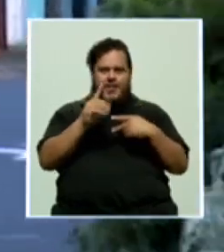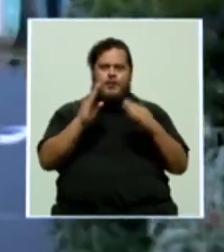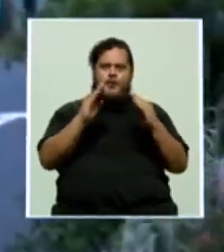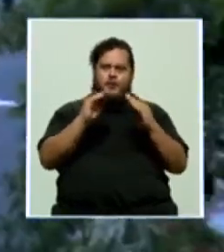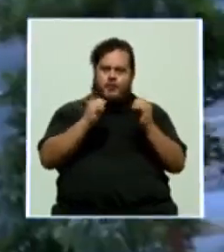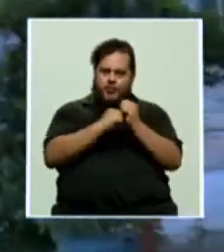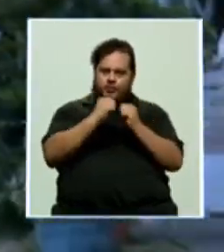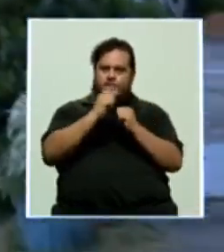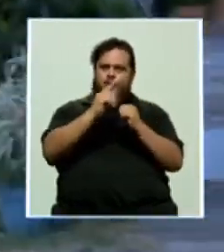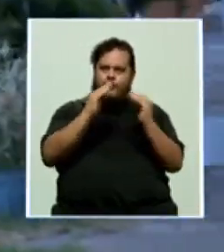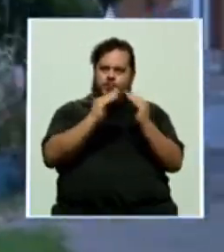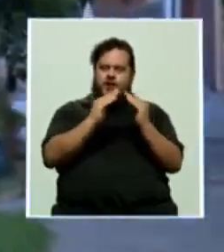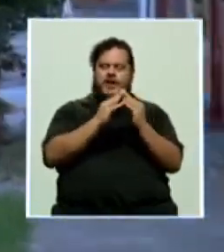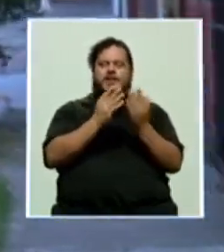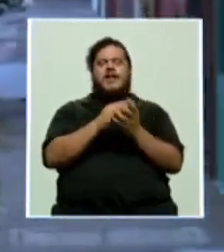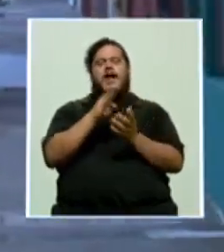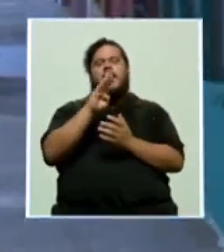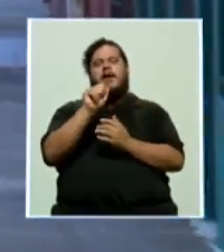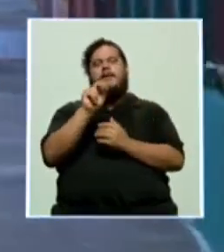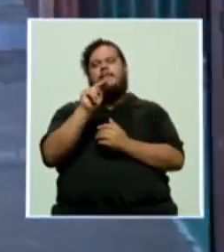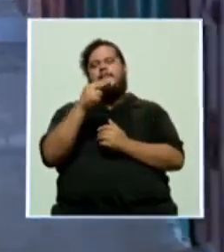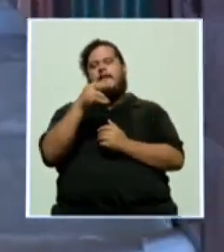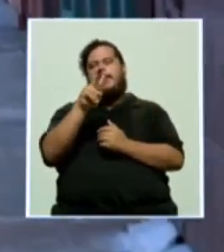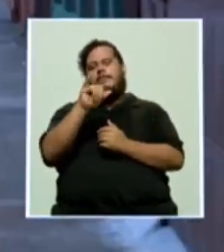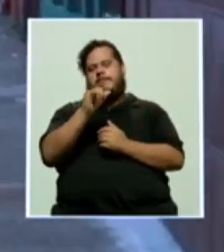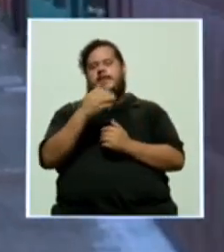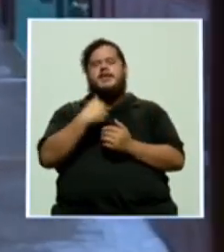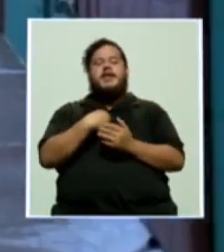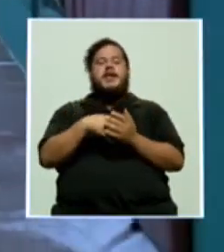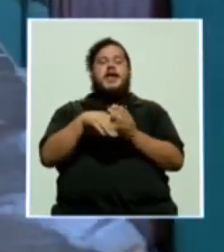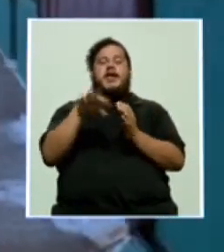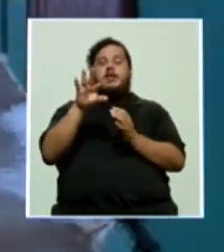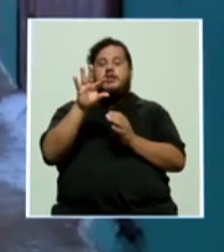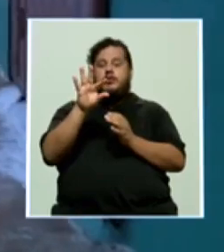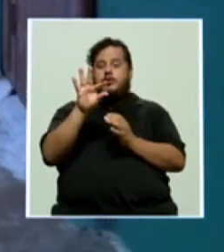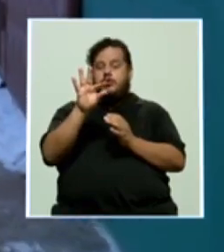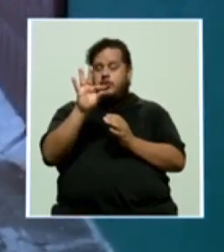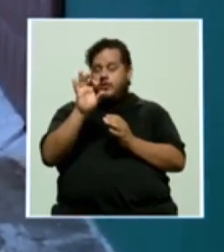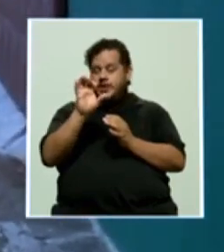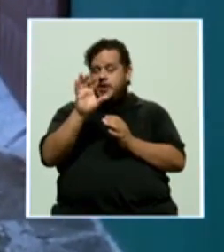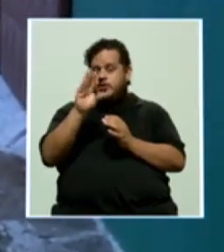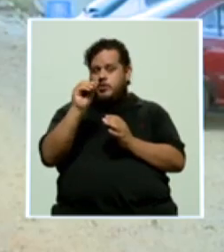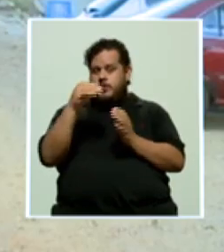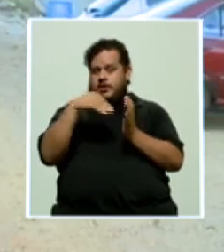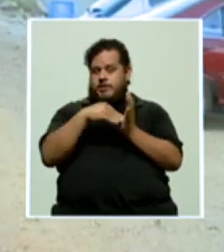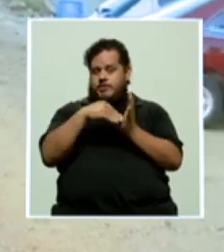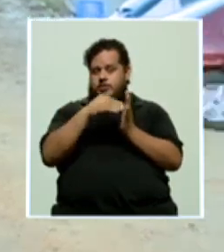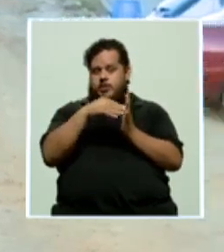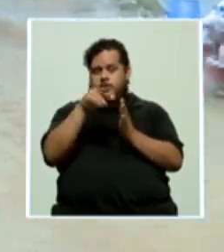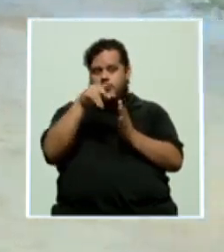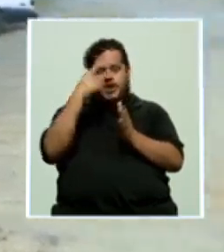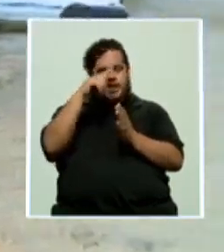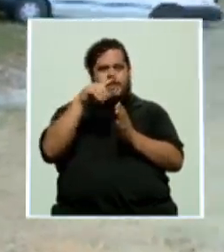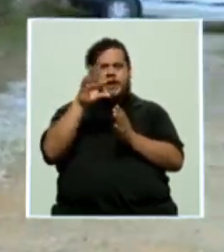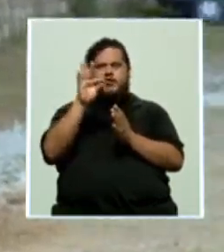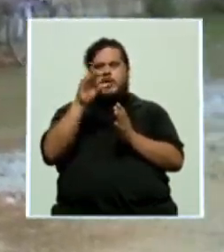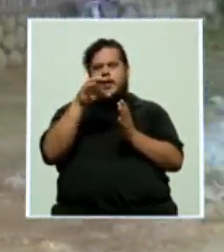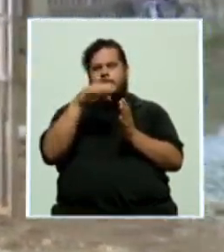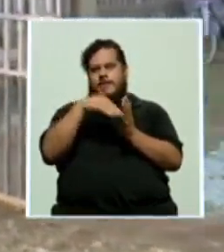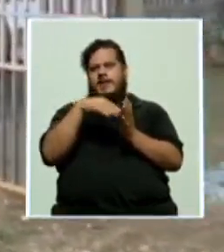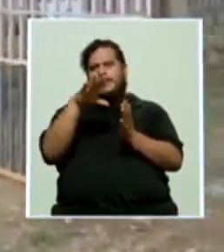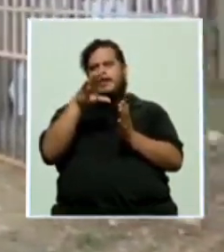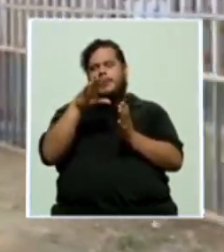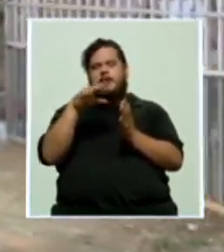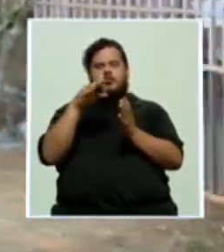de 96.450 millones de colones para el otorgamiento de unos 9.500 bonos de vivienda para el